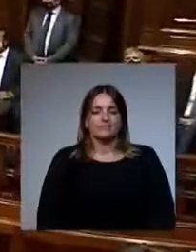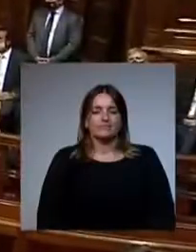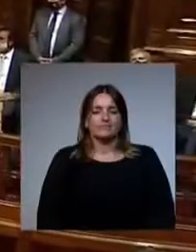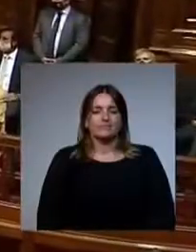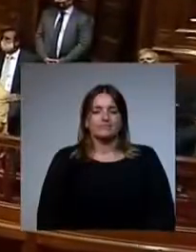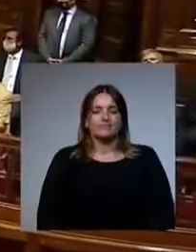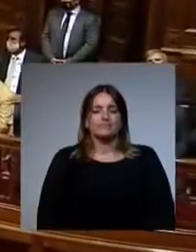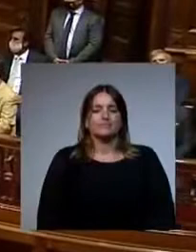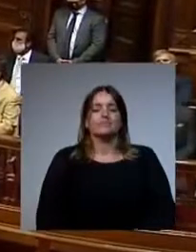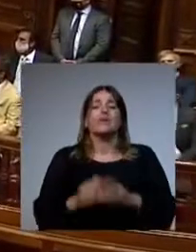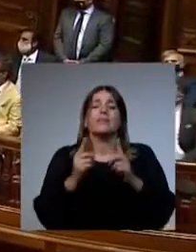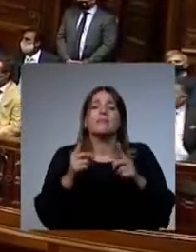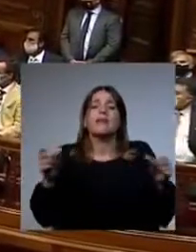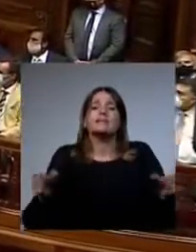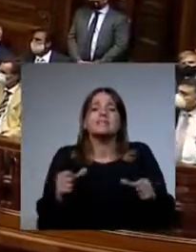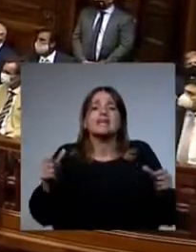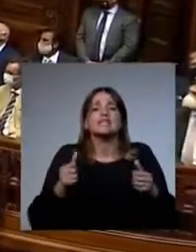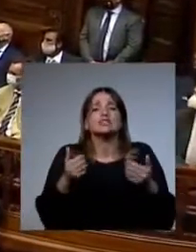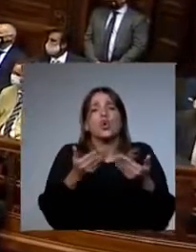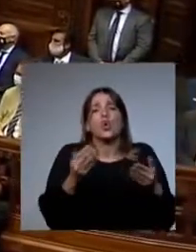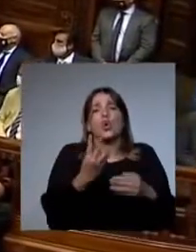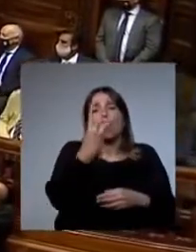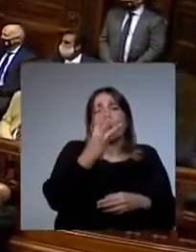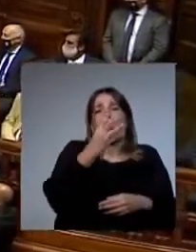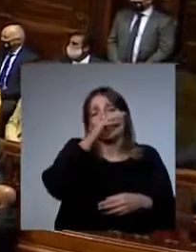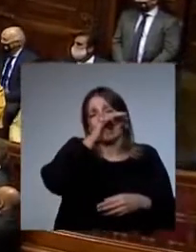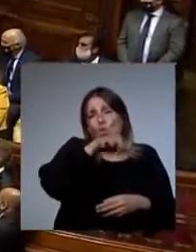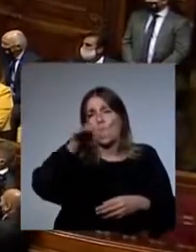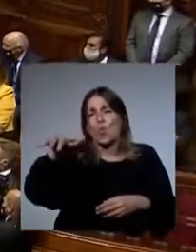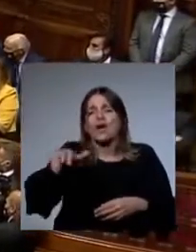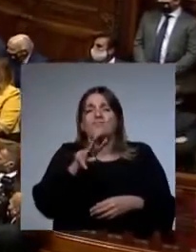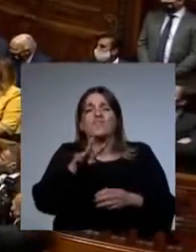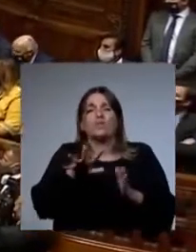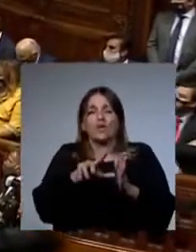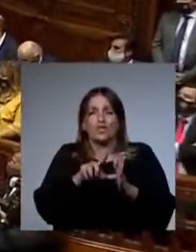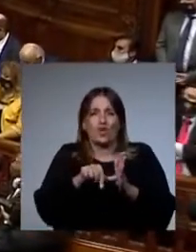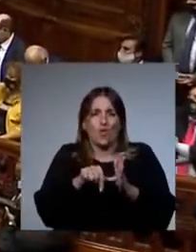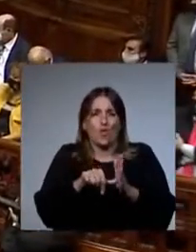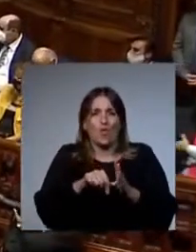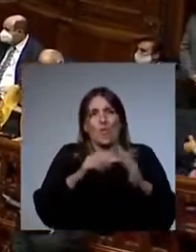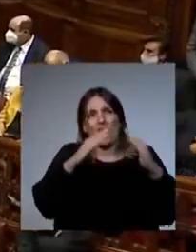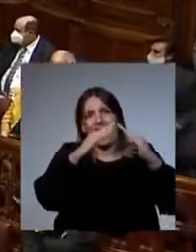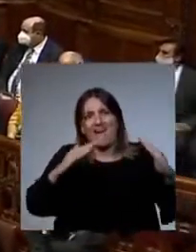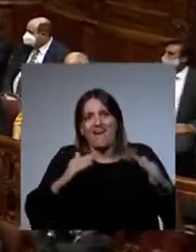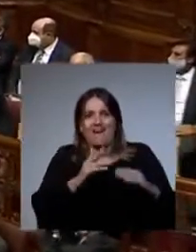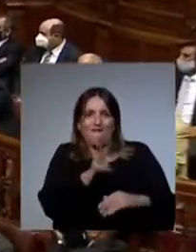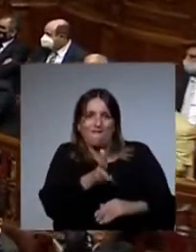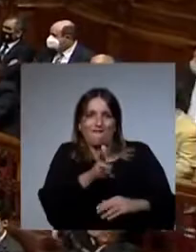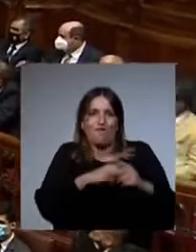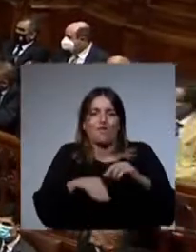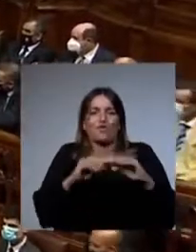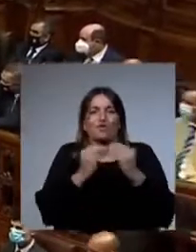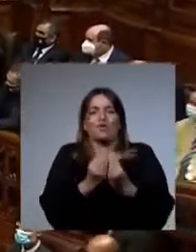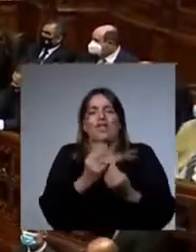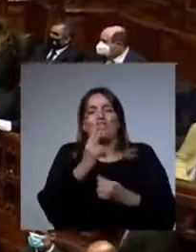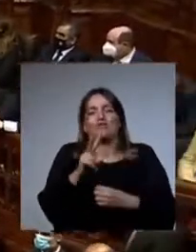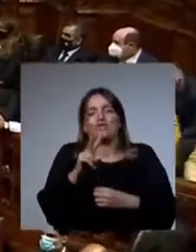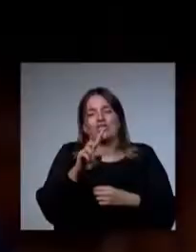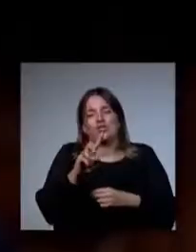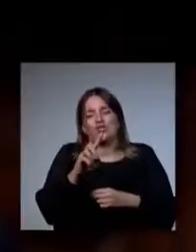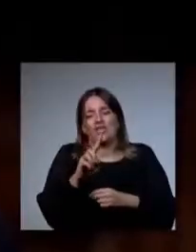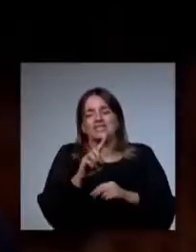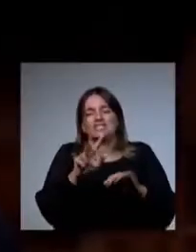Se realizó la apertura de 4 centros de atención de 24 horas, con un total de 218 cupos.